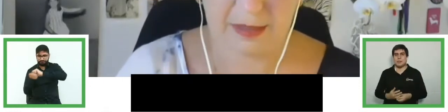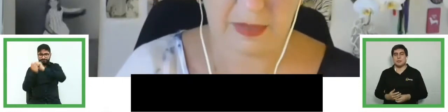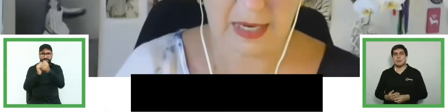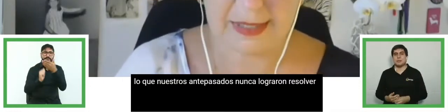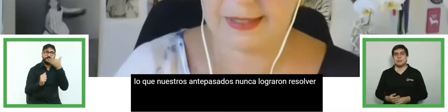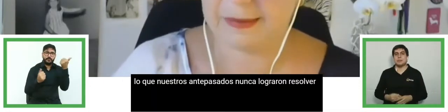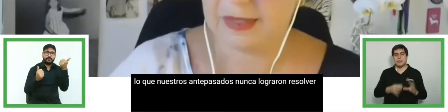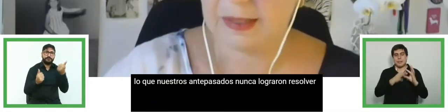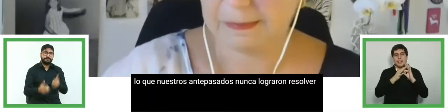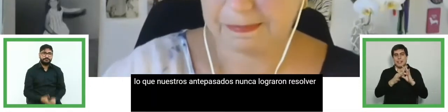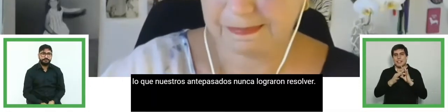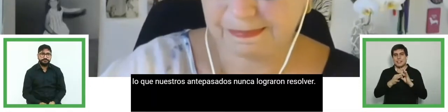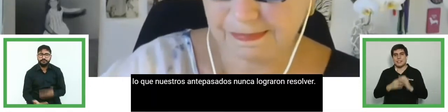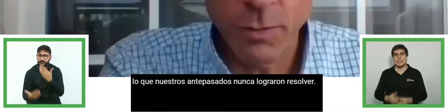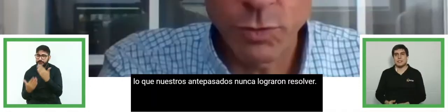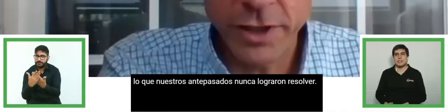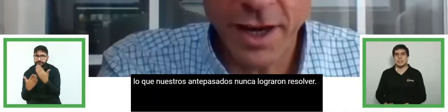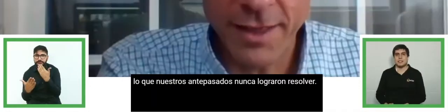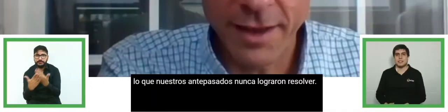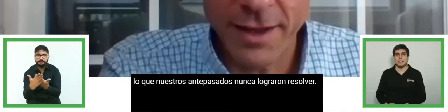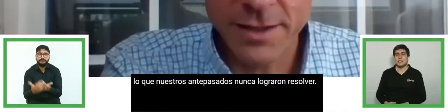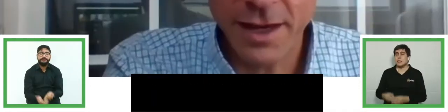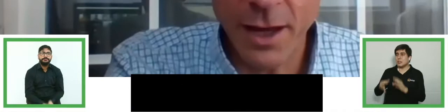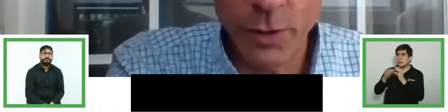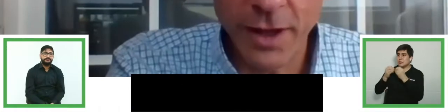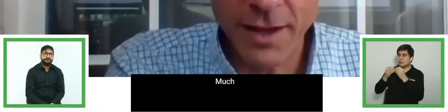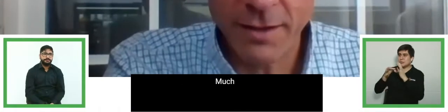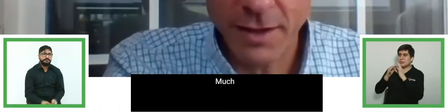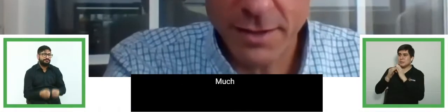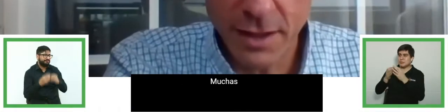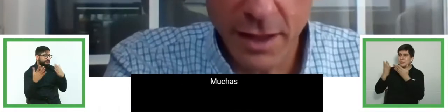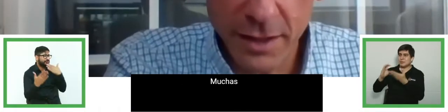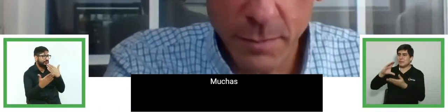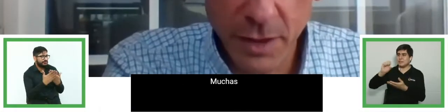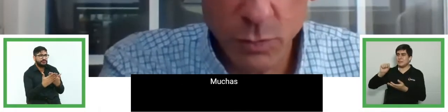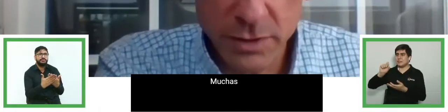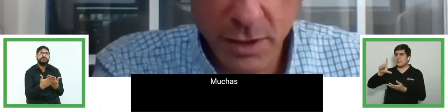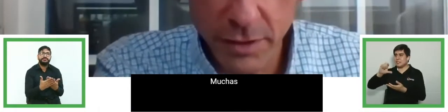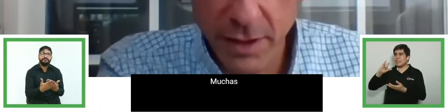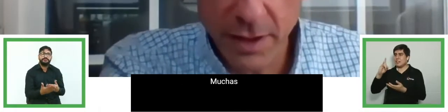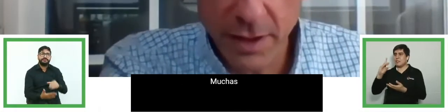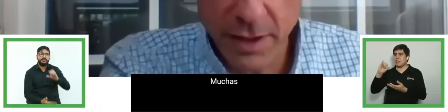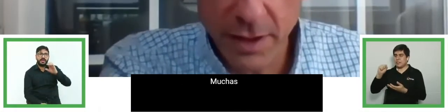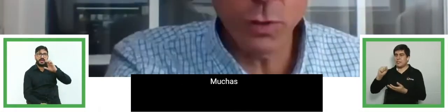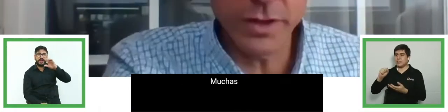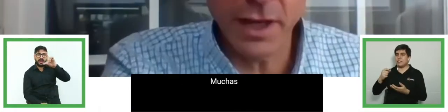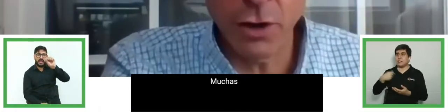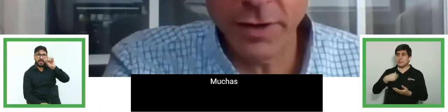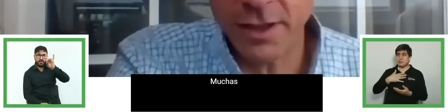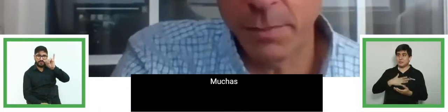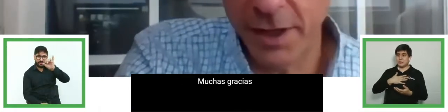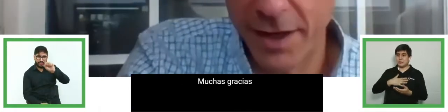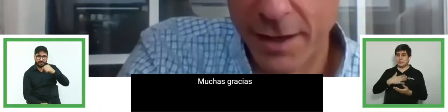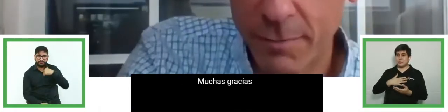Gracias. Muy obrigado, muchas gracias, Claudia. Excelente, me gusta lo de la cuánto